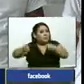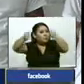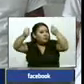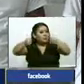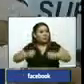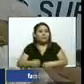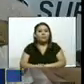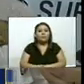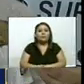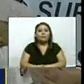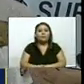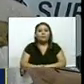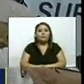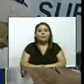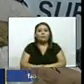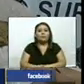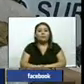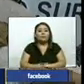penitenciarios.